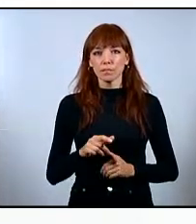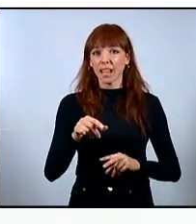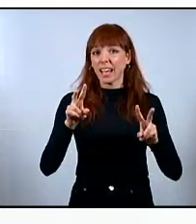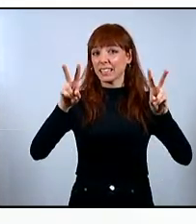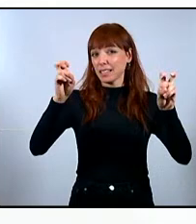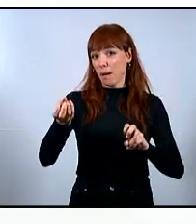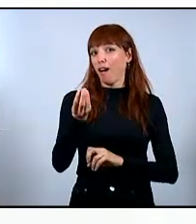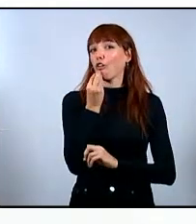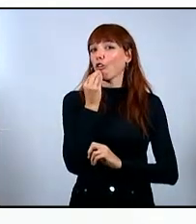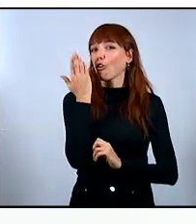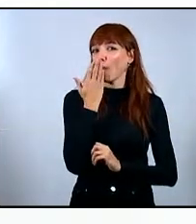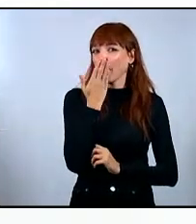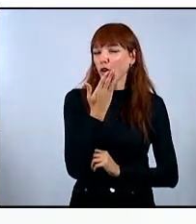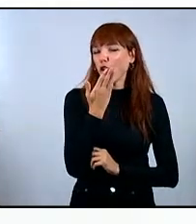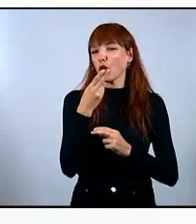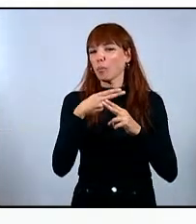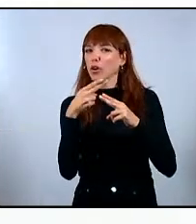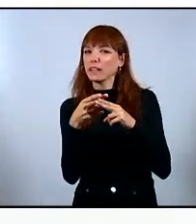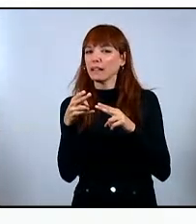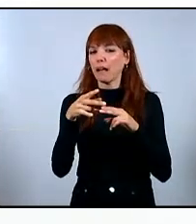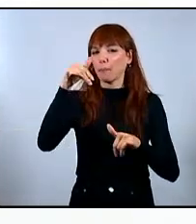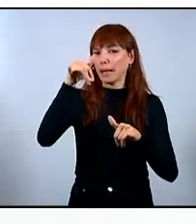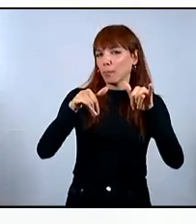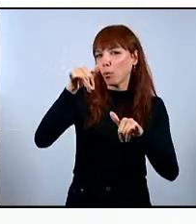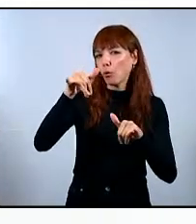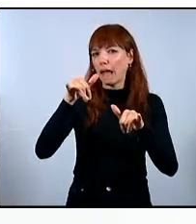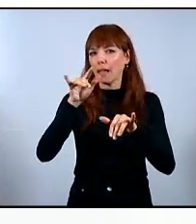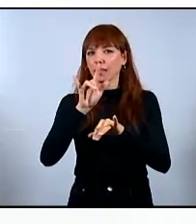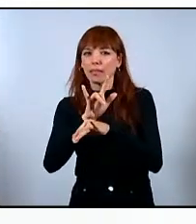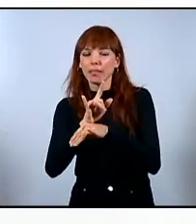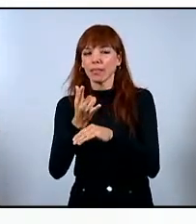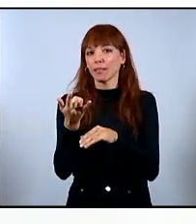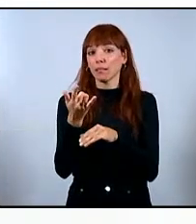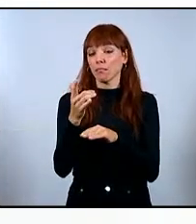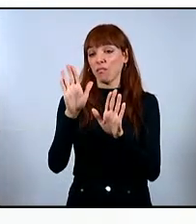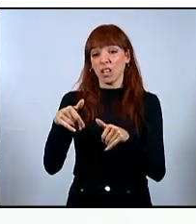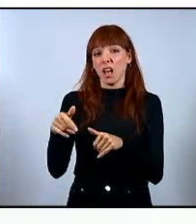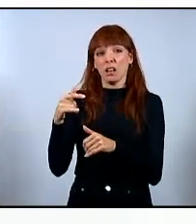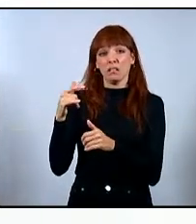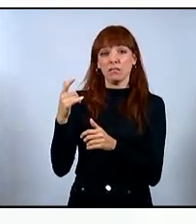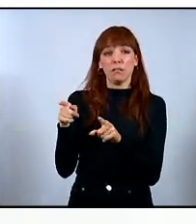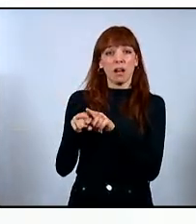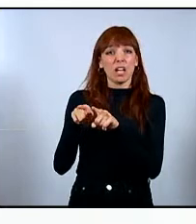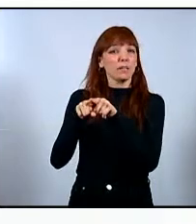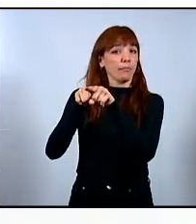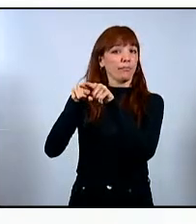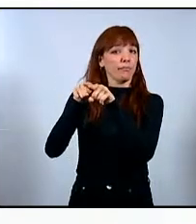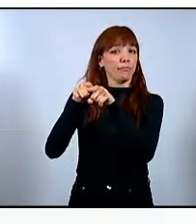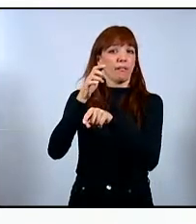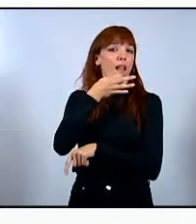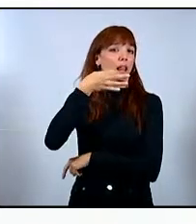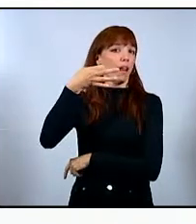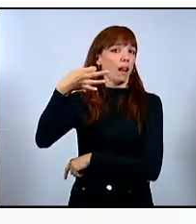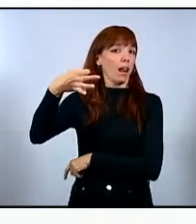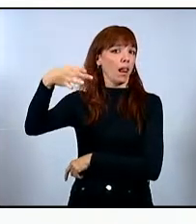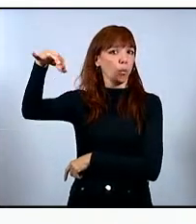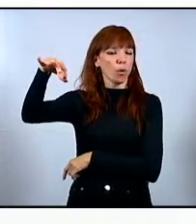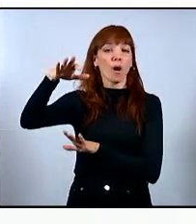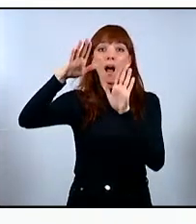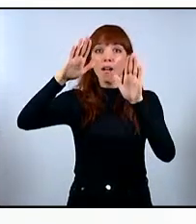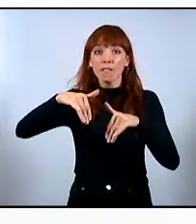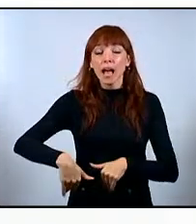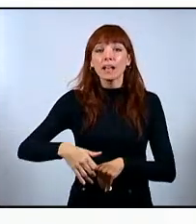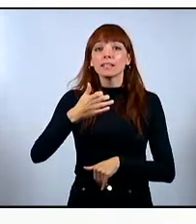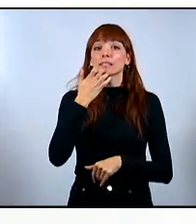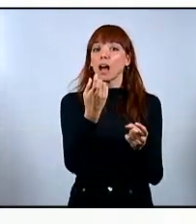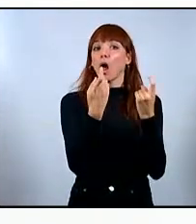asunto, pese a que ha habido manipulaciones, que lo único que han aportado ha sido ruido, este Gobierno lo que ha logrado es que ningún alumno que demandase este